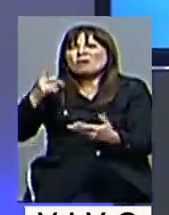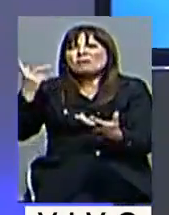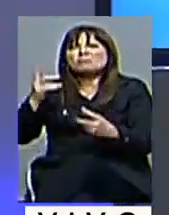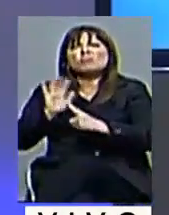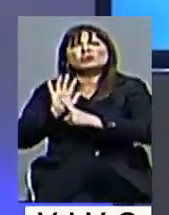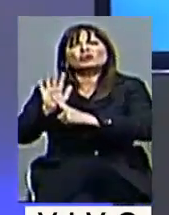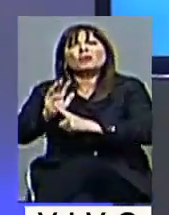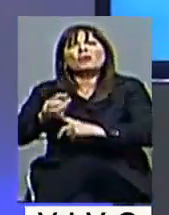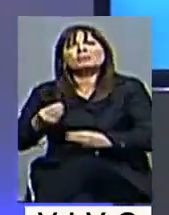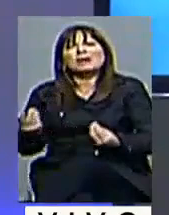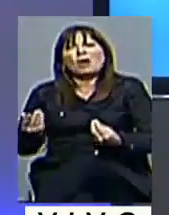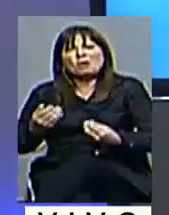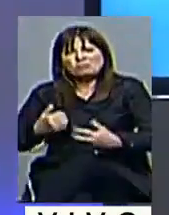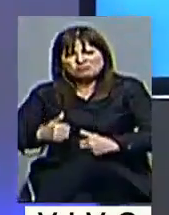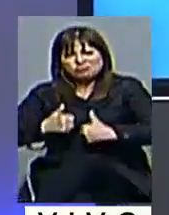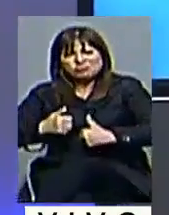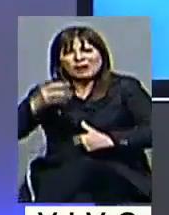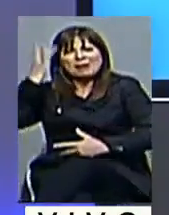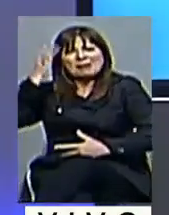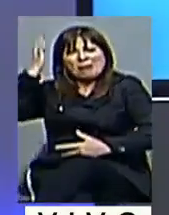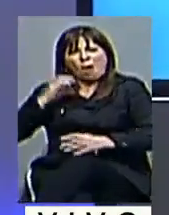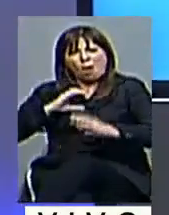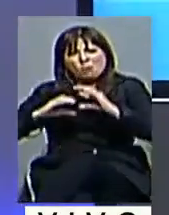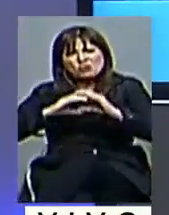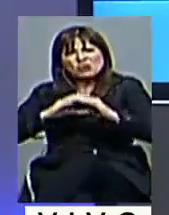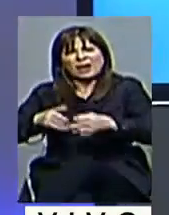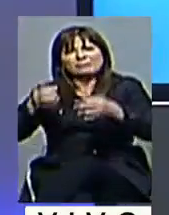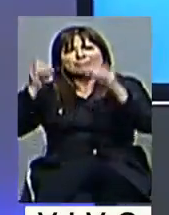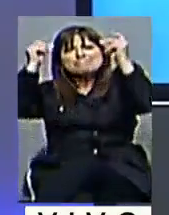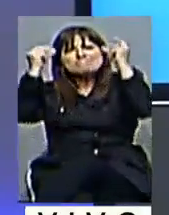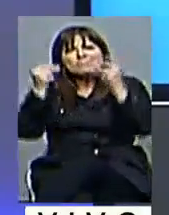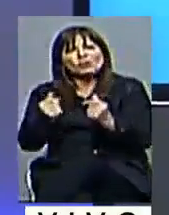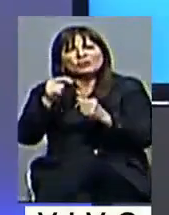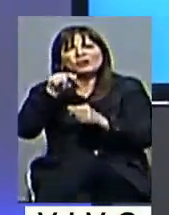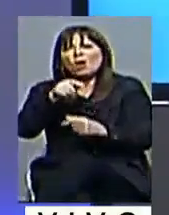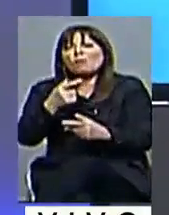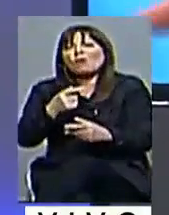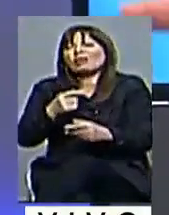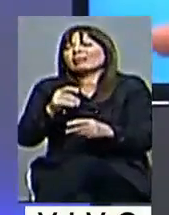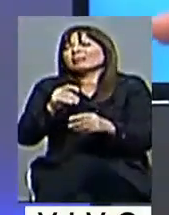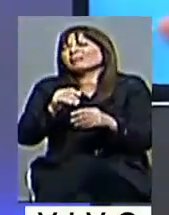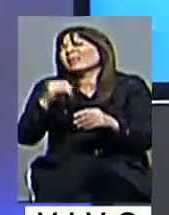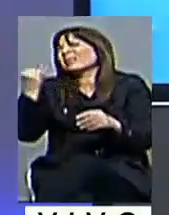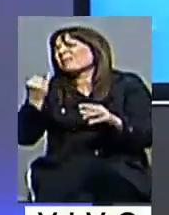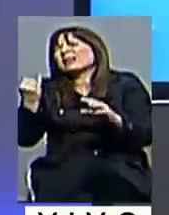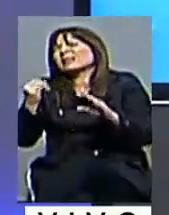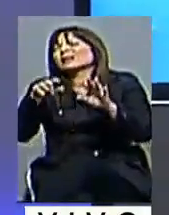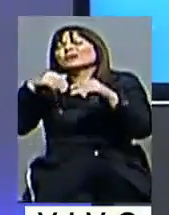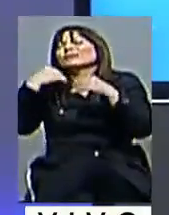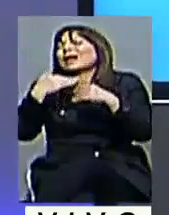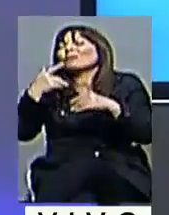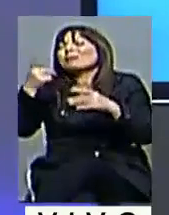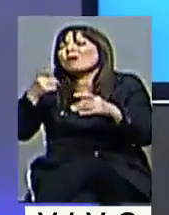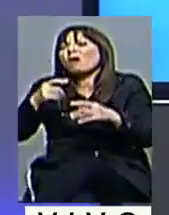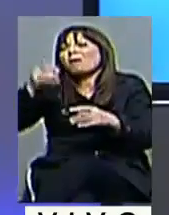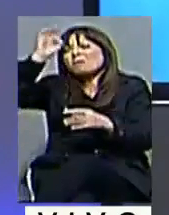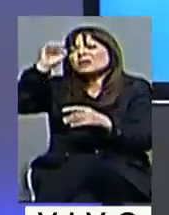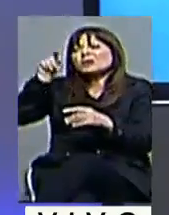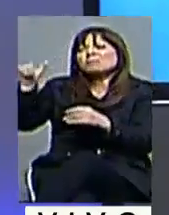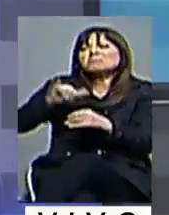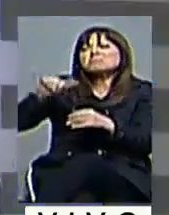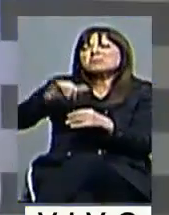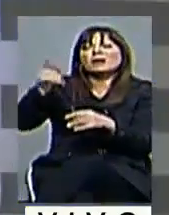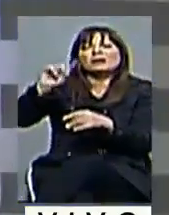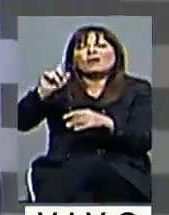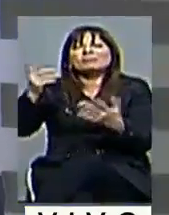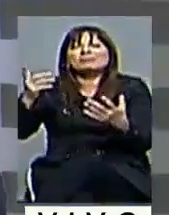debatir, en su capacidad de comunicar, fue... ¿Tú sabes que, vaya que uno piense como él o no, pero digo... La otra vez en Tele13 Radio hicieron un